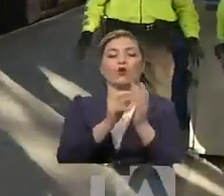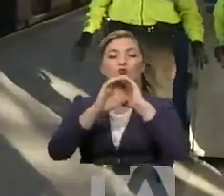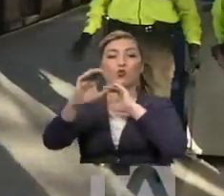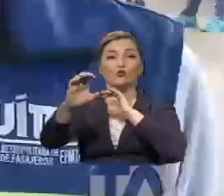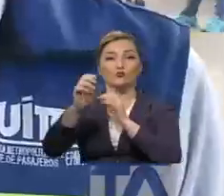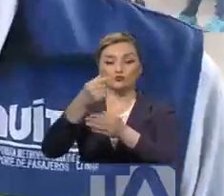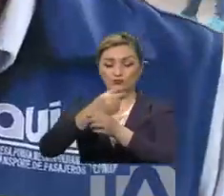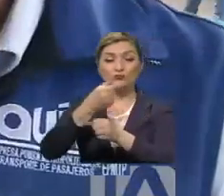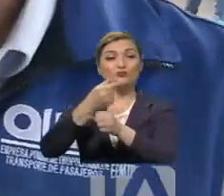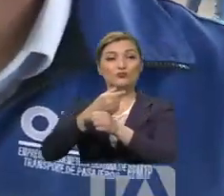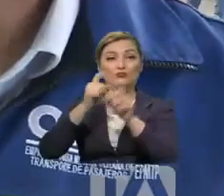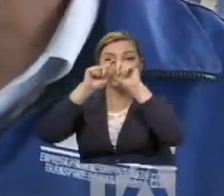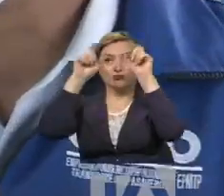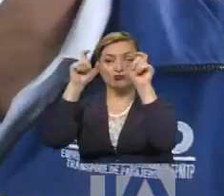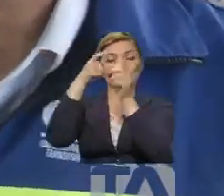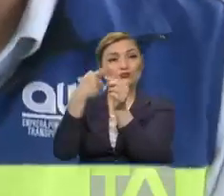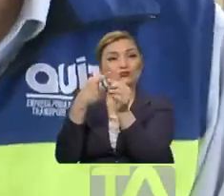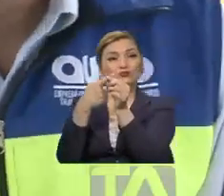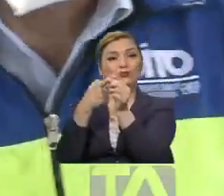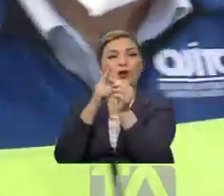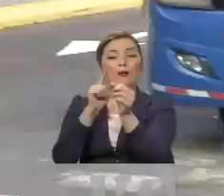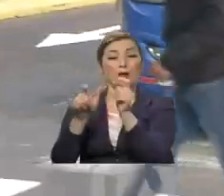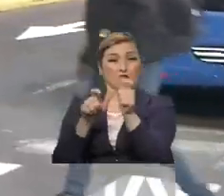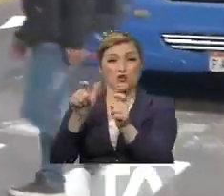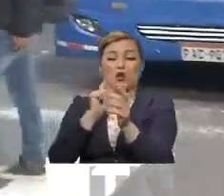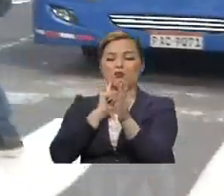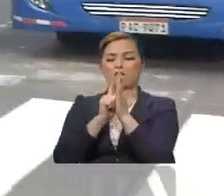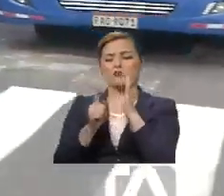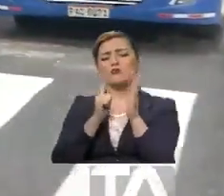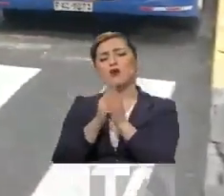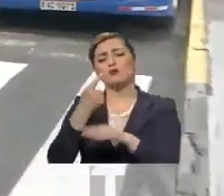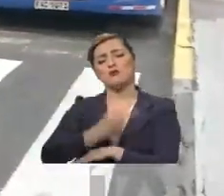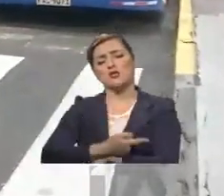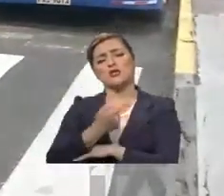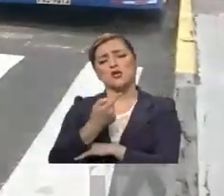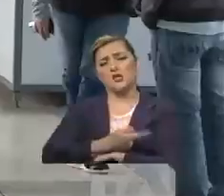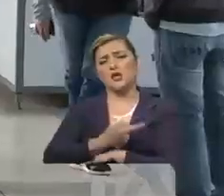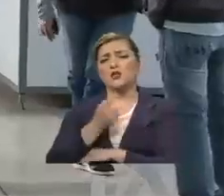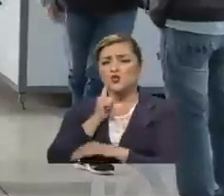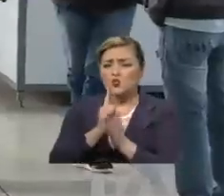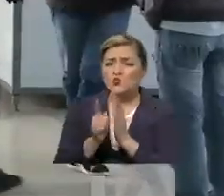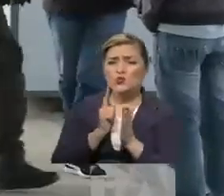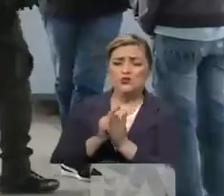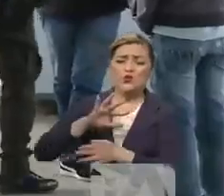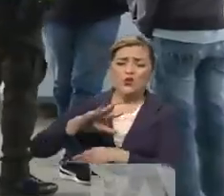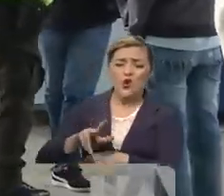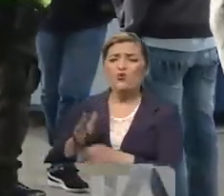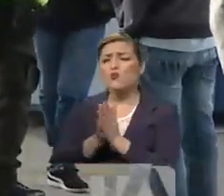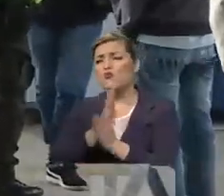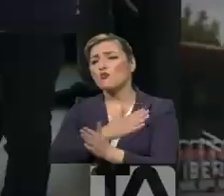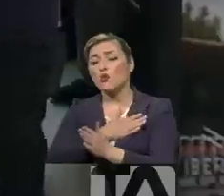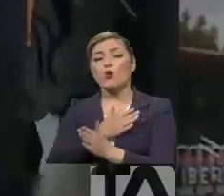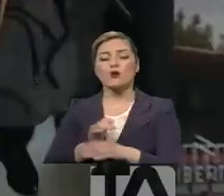de la empresa de pasajeros de Quito explica que tras varias denuncias presentadas a diario por parte de los usuarios, solicitó la intervención